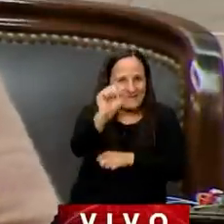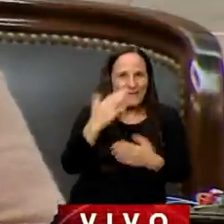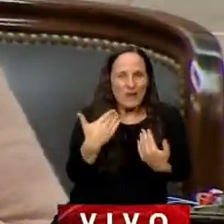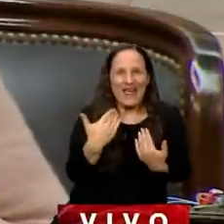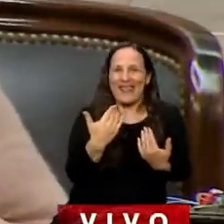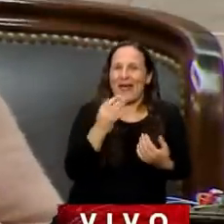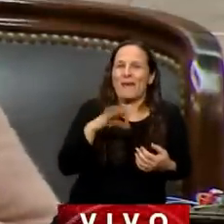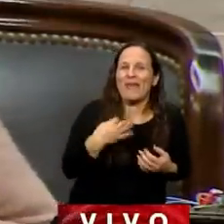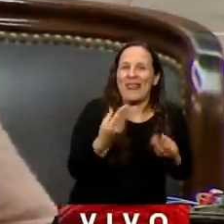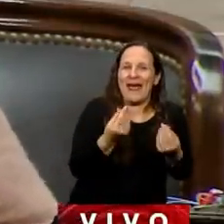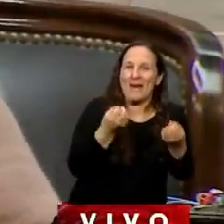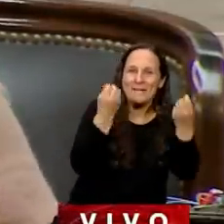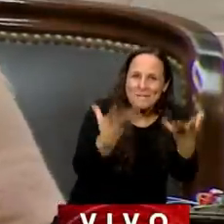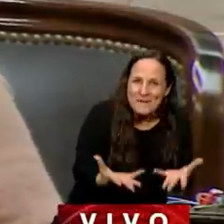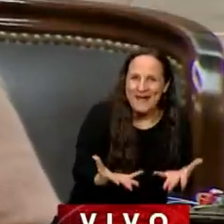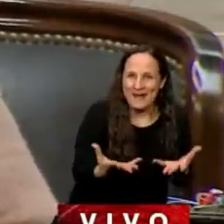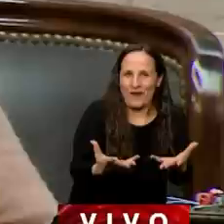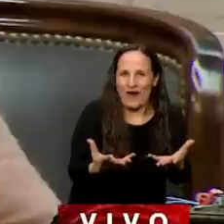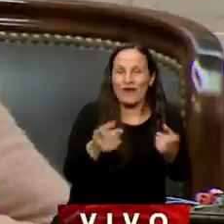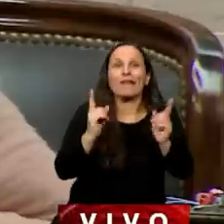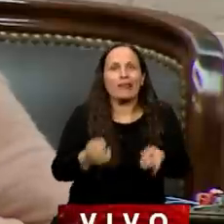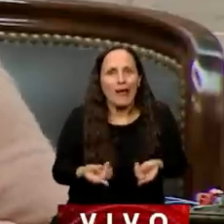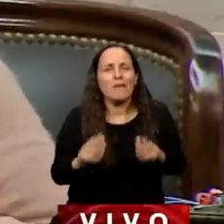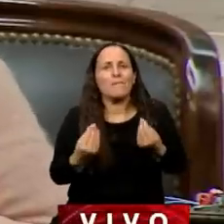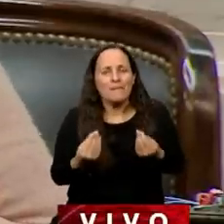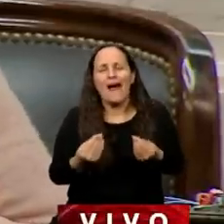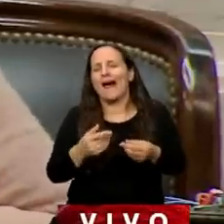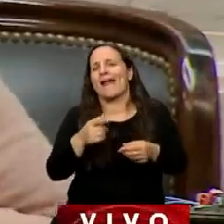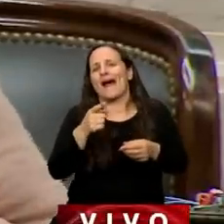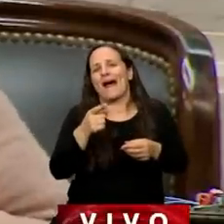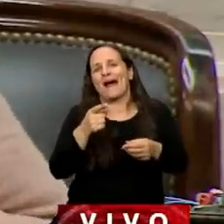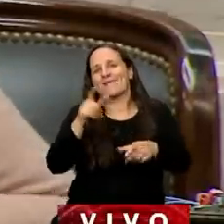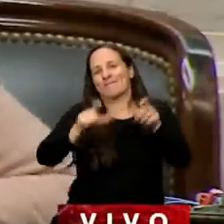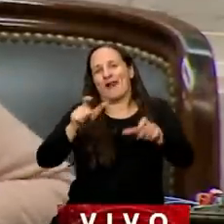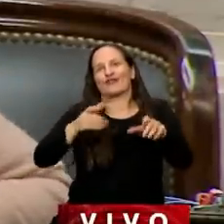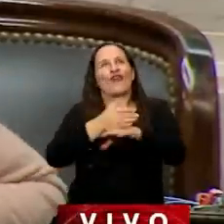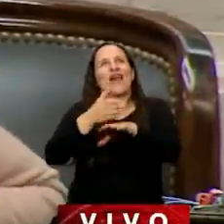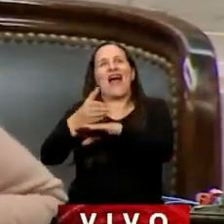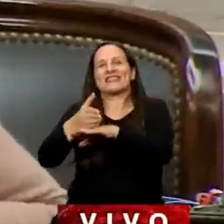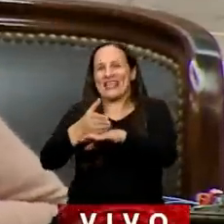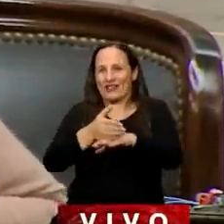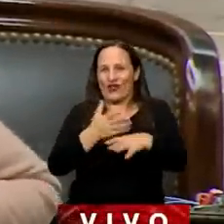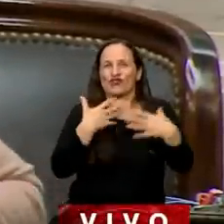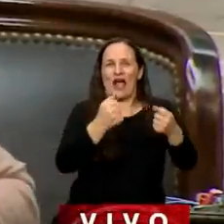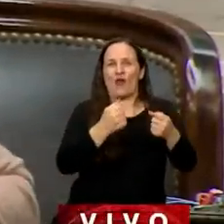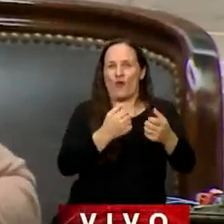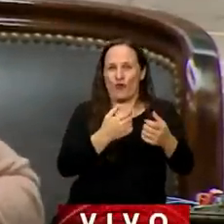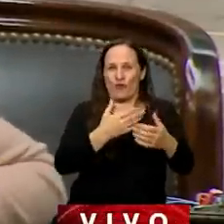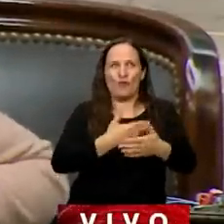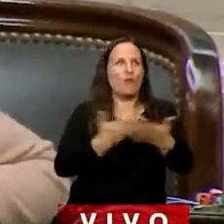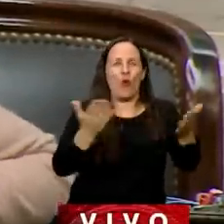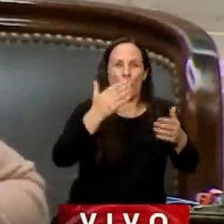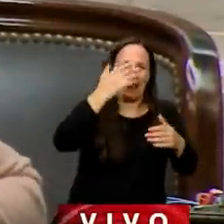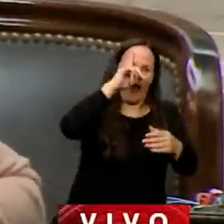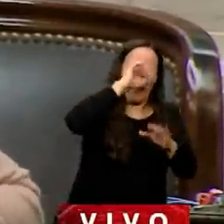vida y universalizar el acceso a una salud pública, eficiente y de calidad,